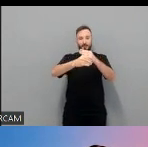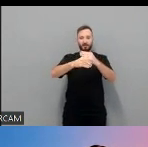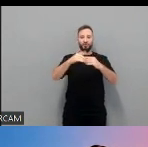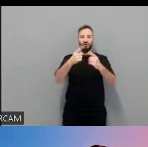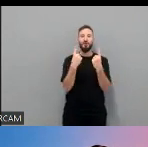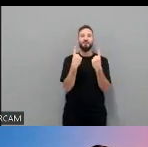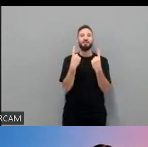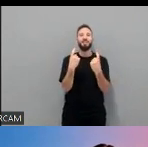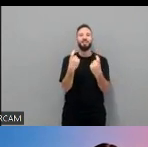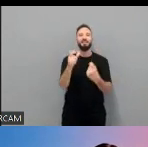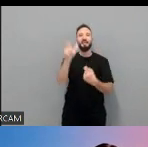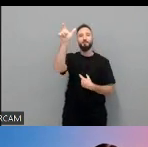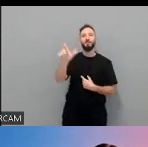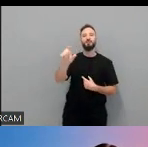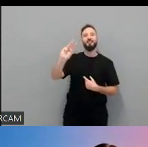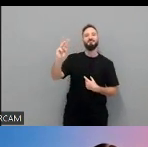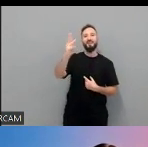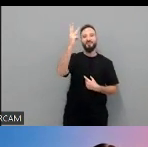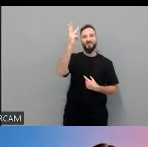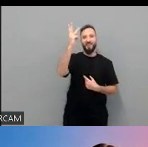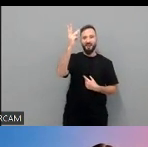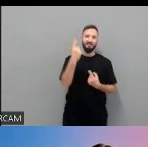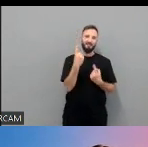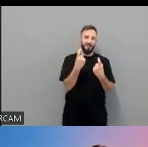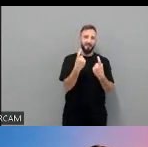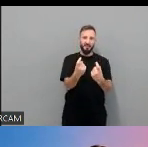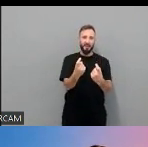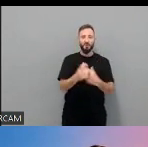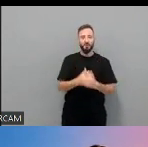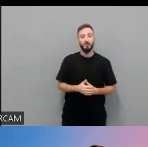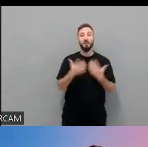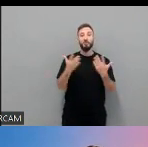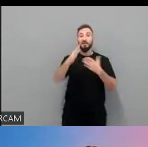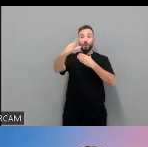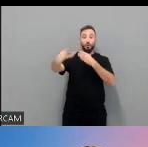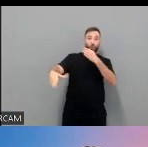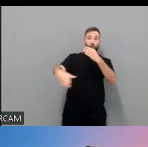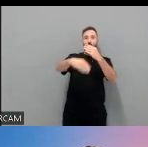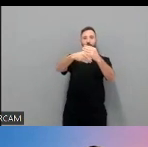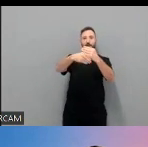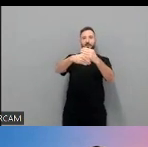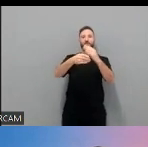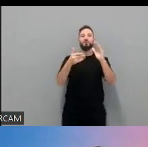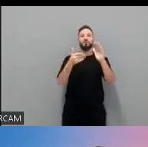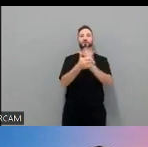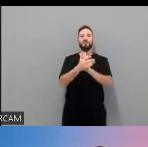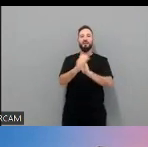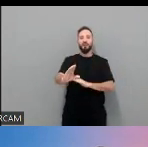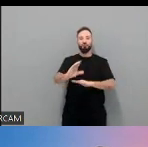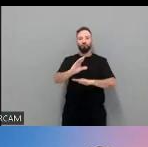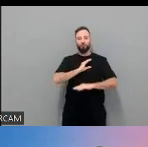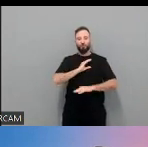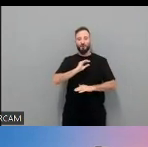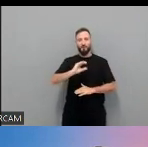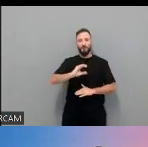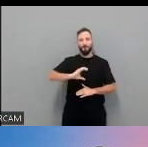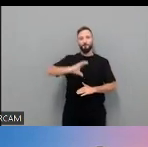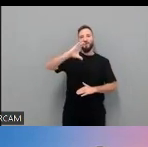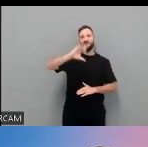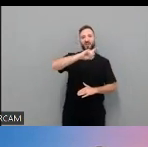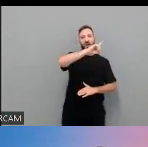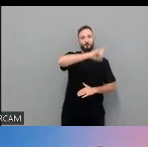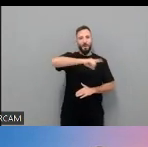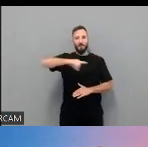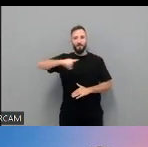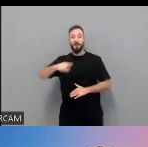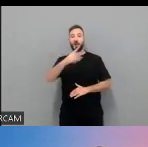necesidad de tercera persona. Así que ese complemento me aumenta la prestación mensual. Paso